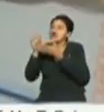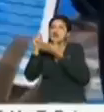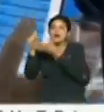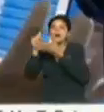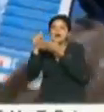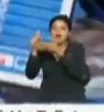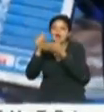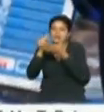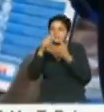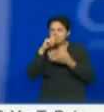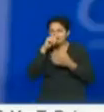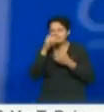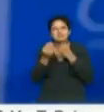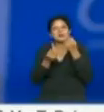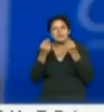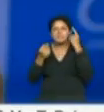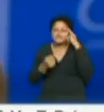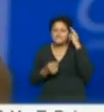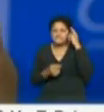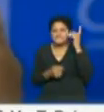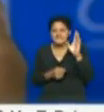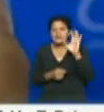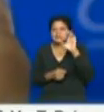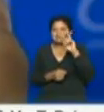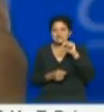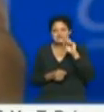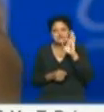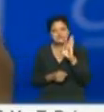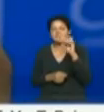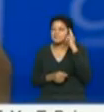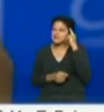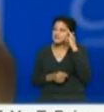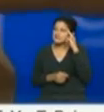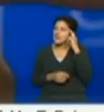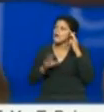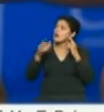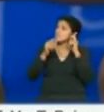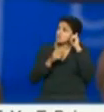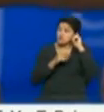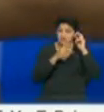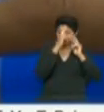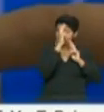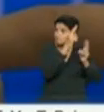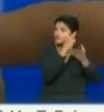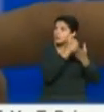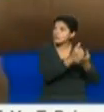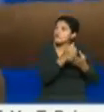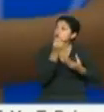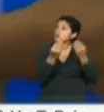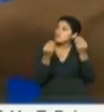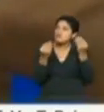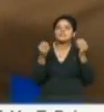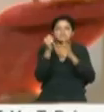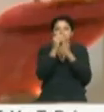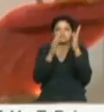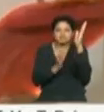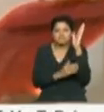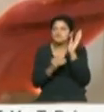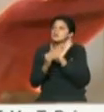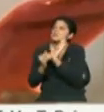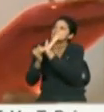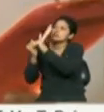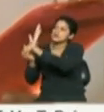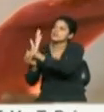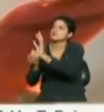línea nació de una propuesta realizada por la CNT a la cooperación alemana y con el propósito de sensibilizar a los colaboradores sobre